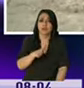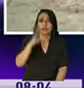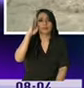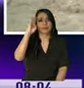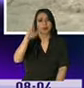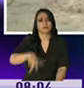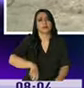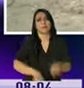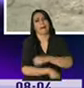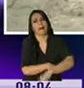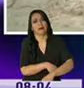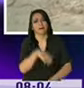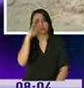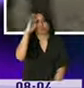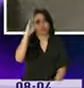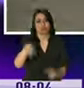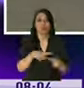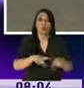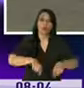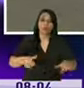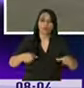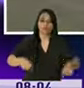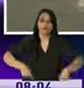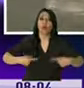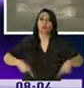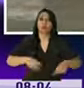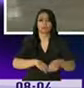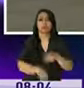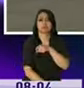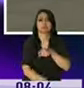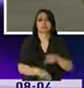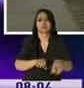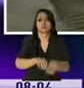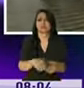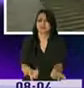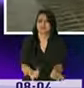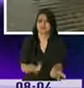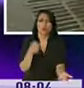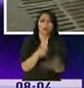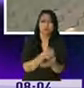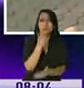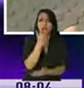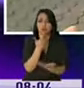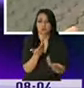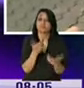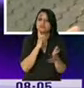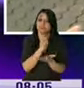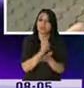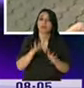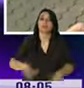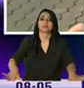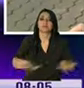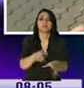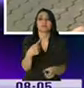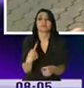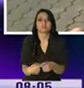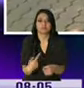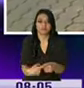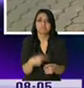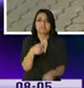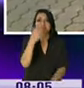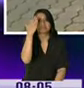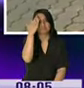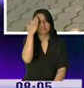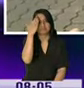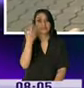y todo. Al otro se rompió la mesa, el otro puede provocar un accidente. ¿Qué esperamos? Esto pasa en toda la ciudad. Entonces, por favor, asesores